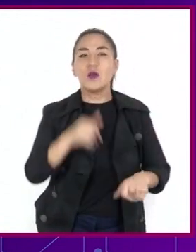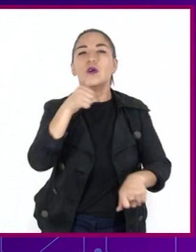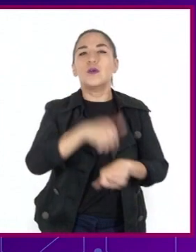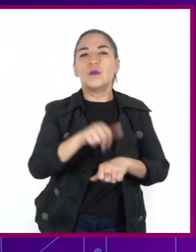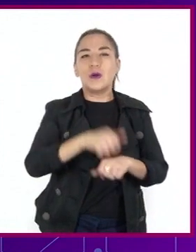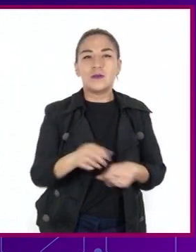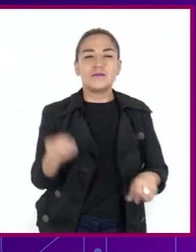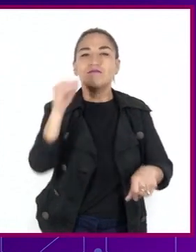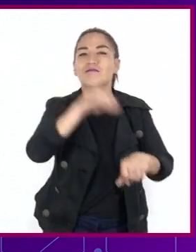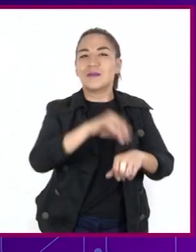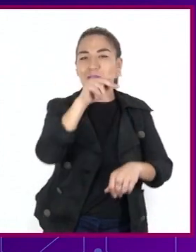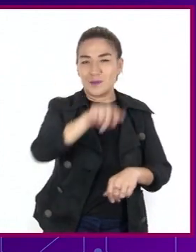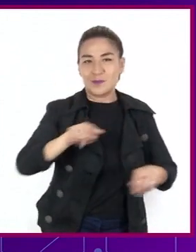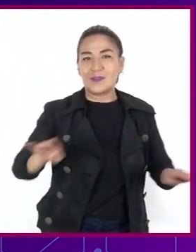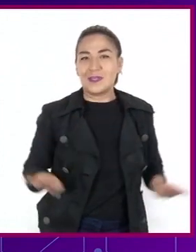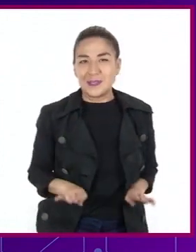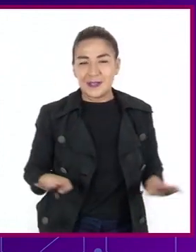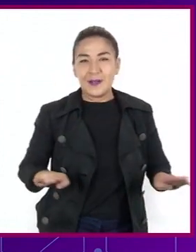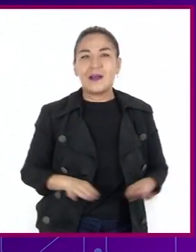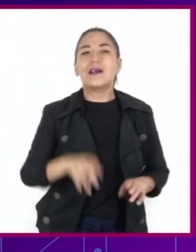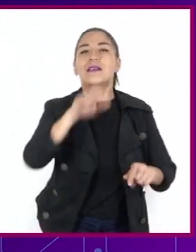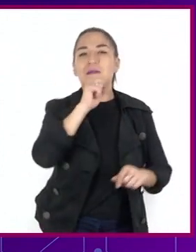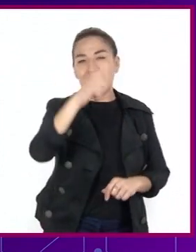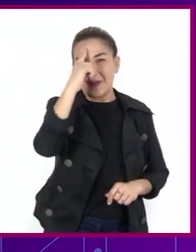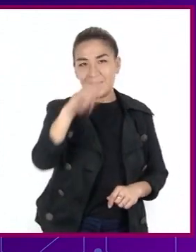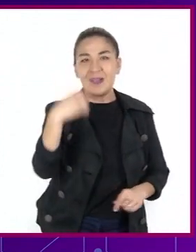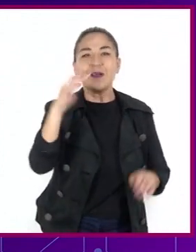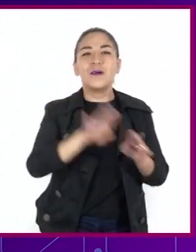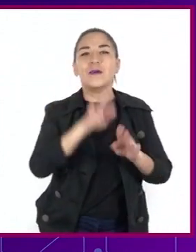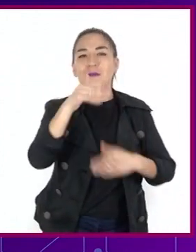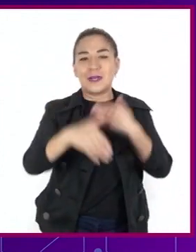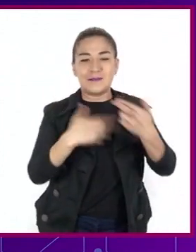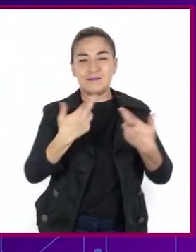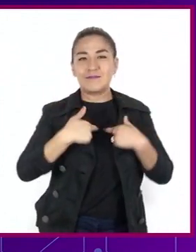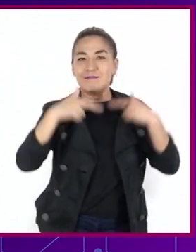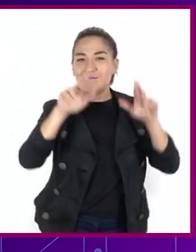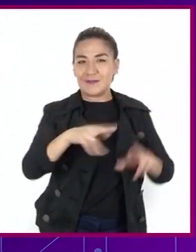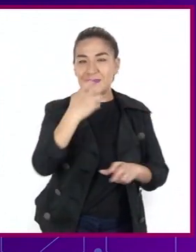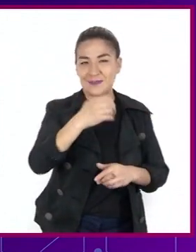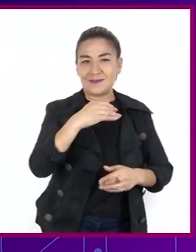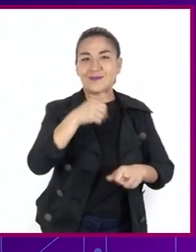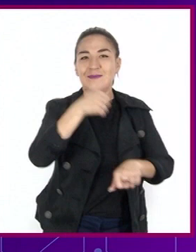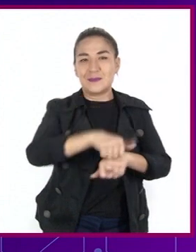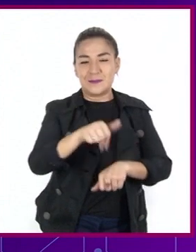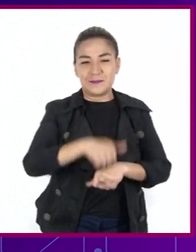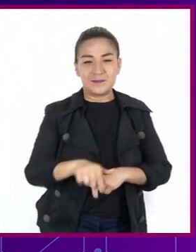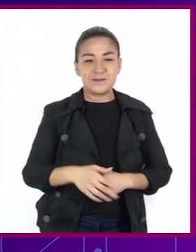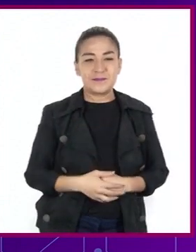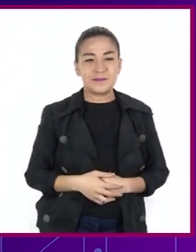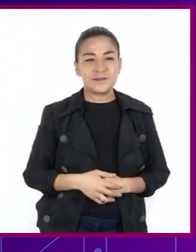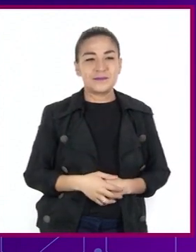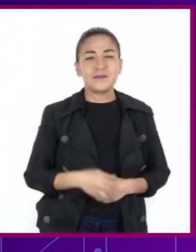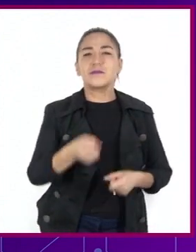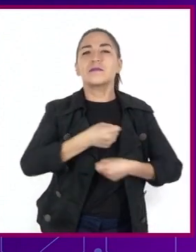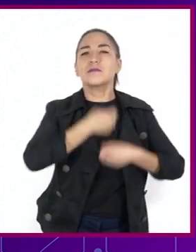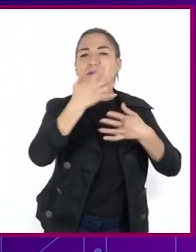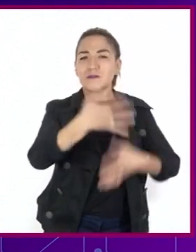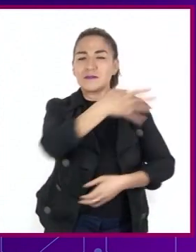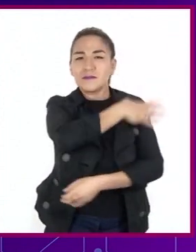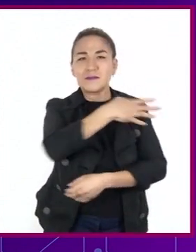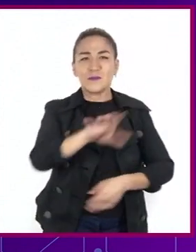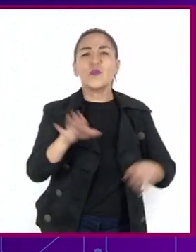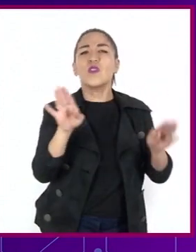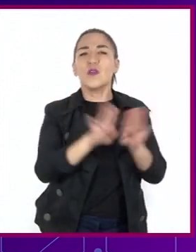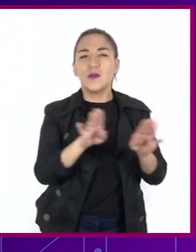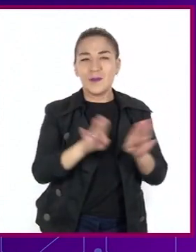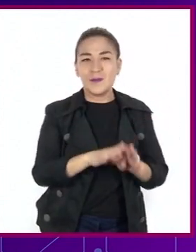que le corresponde, lo que facilita la construcción de la expresión que genera la sucesión. La expresión general la